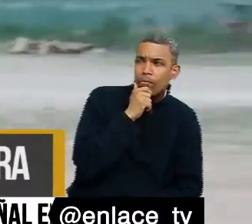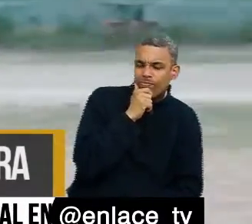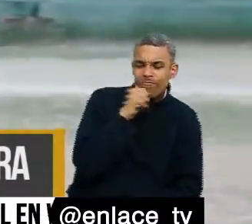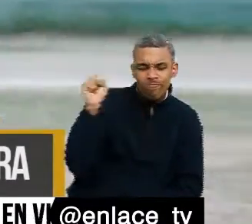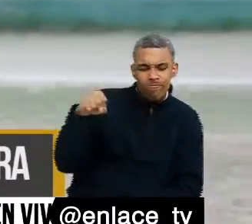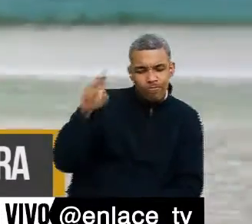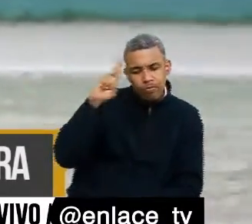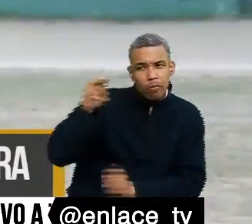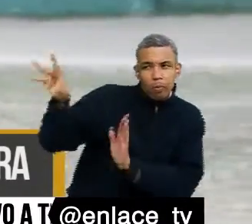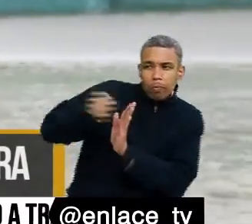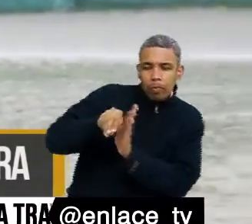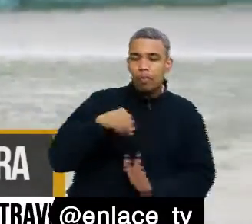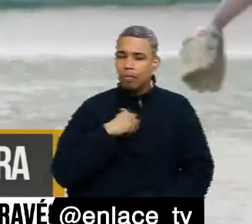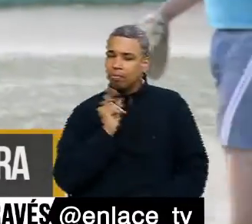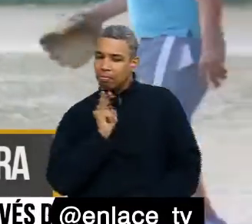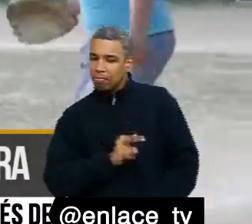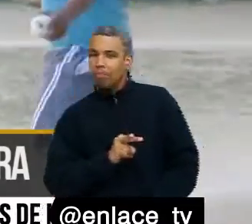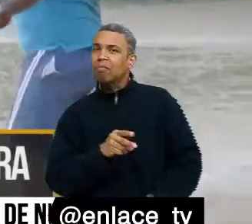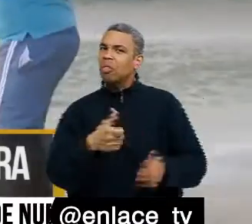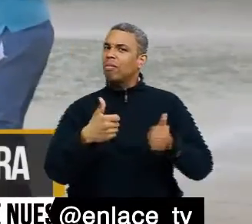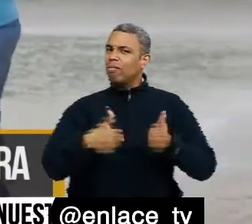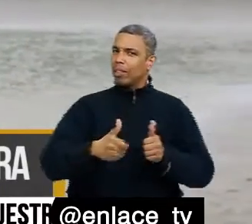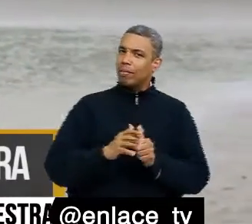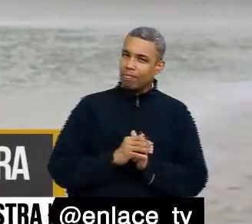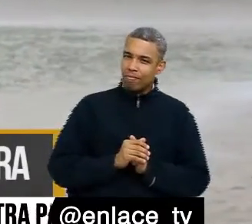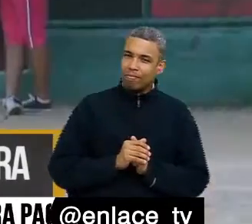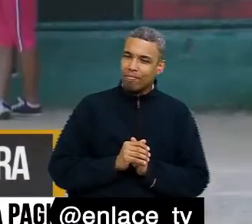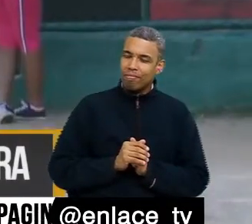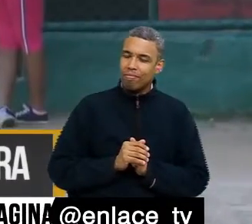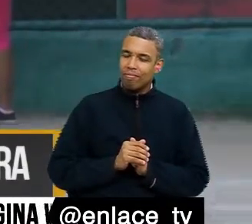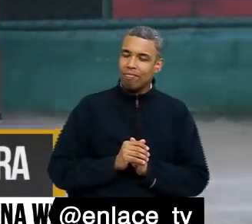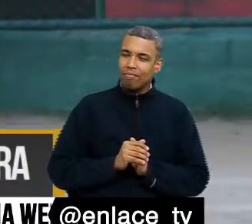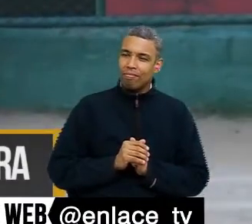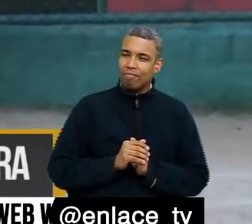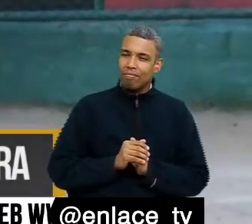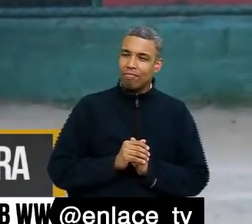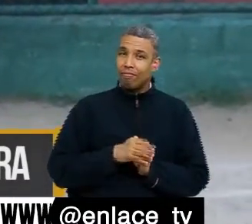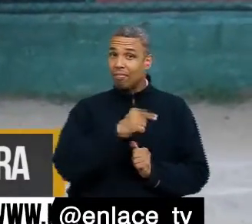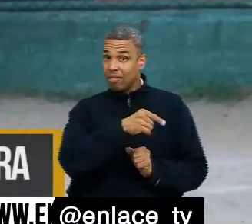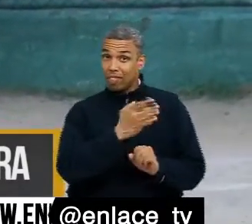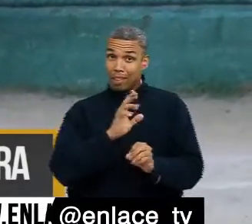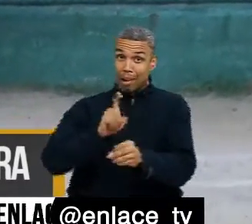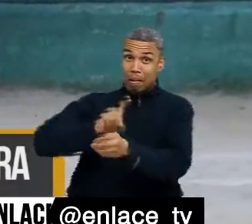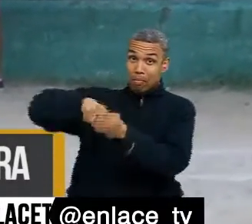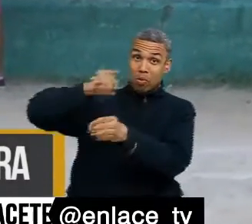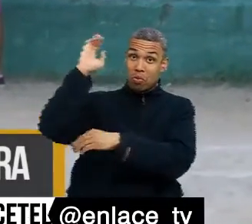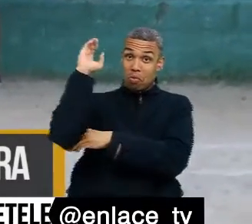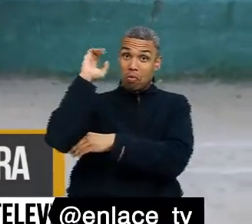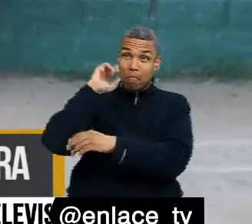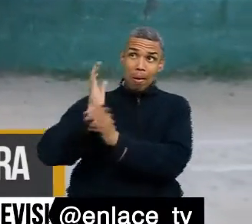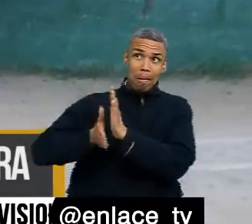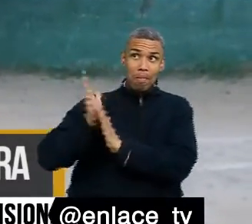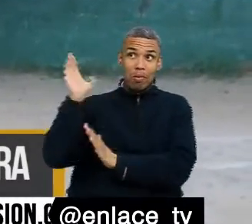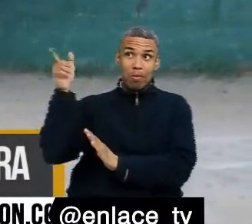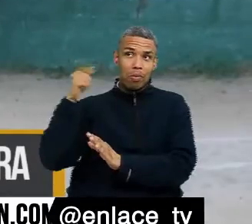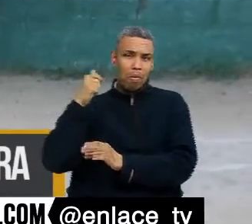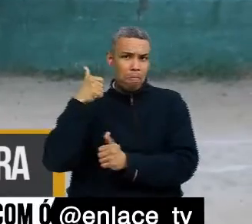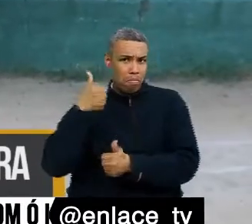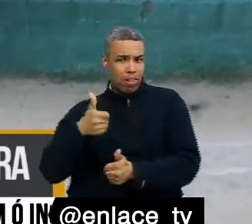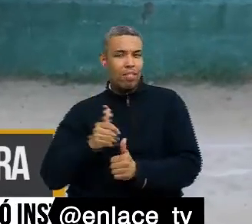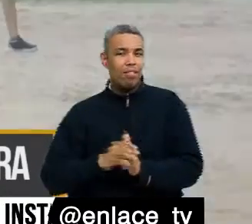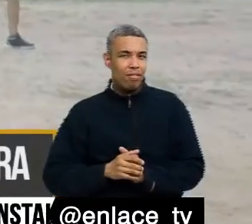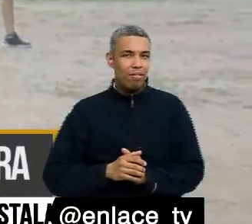eso, y realmente cuando se necesitó, ella salió y salió muy bien. Aunque en Colombia no hay una política